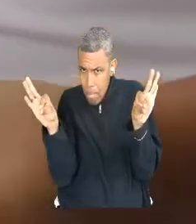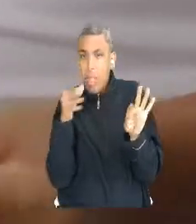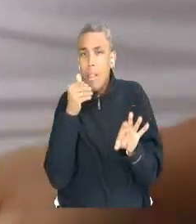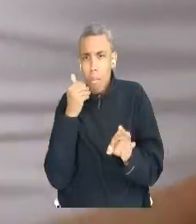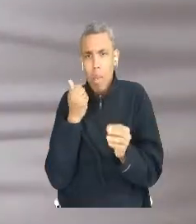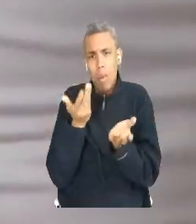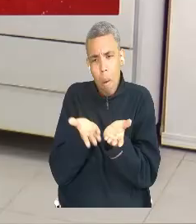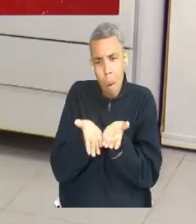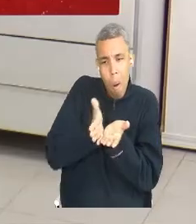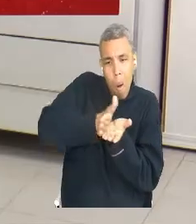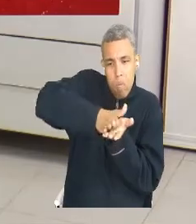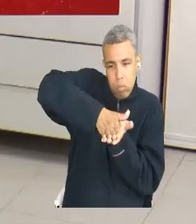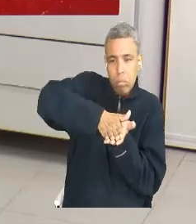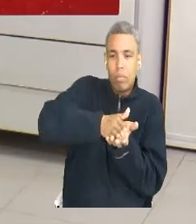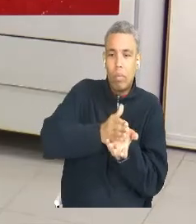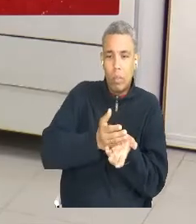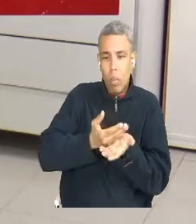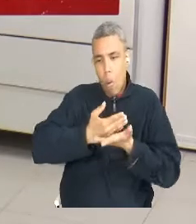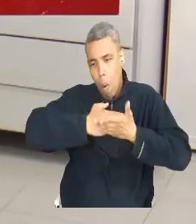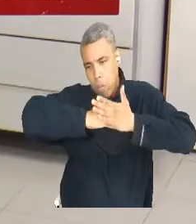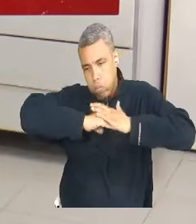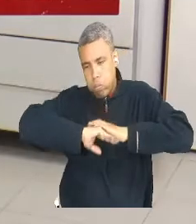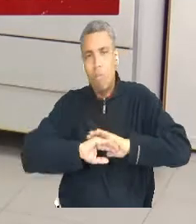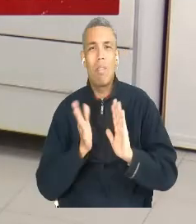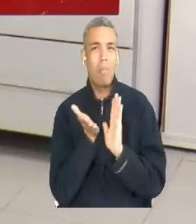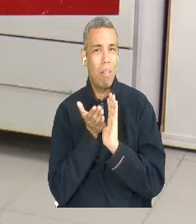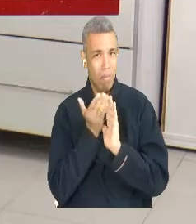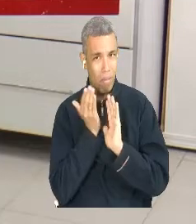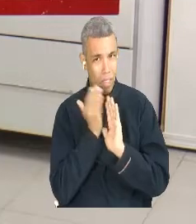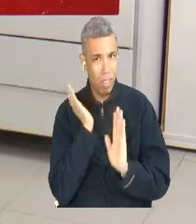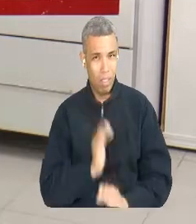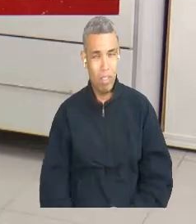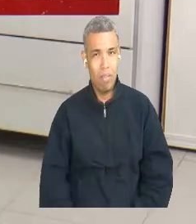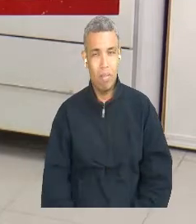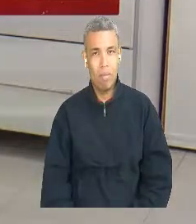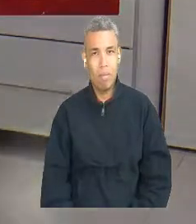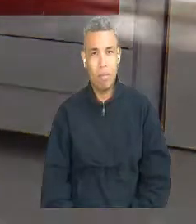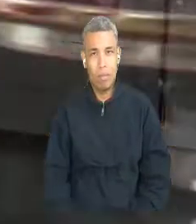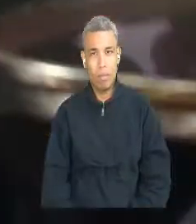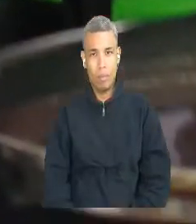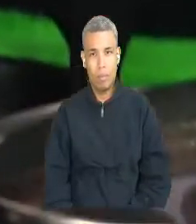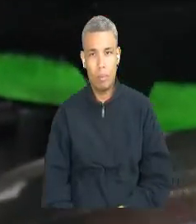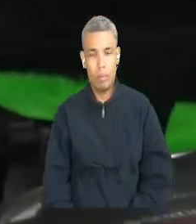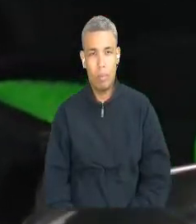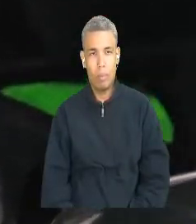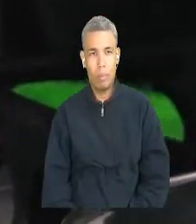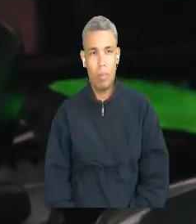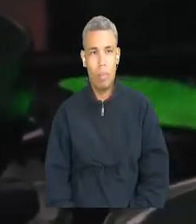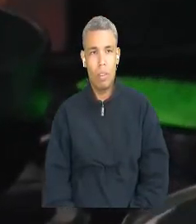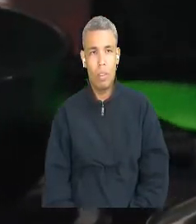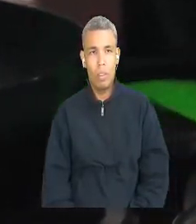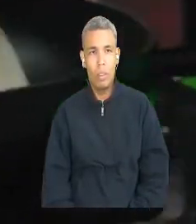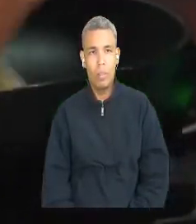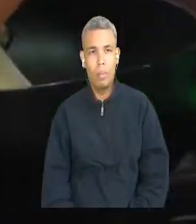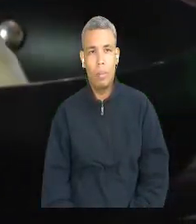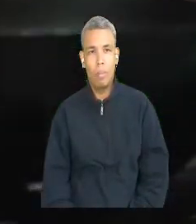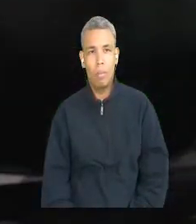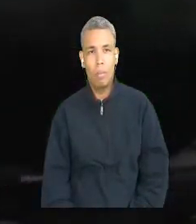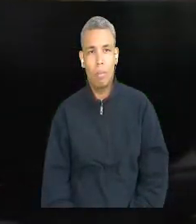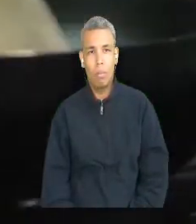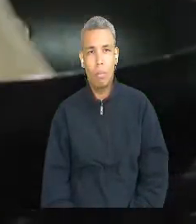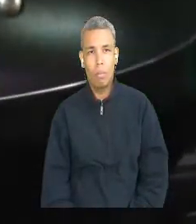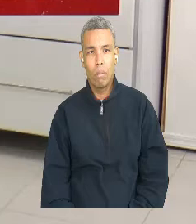una masa muy, muy delgada. Sí. Ya acá se puede voltear. Eso veo. Que se rompe. Aparte,